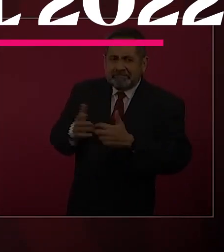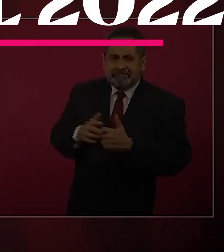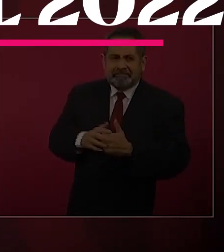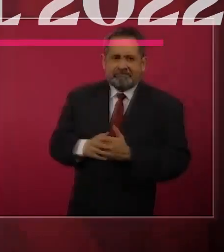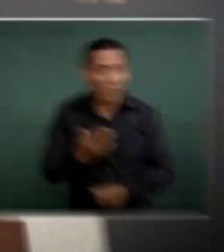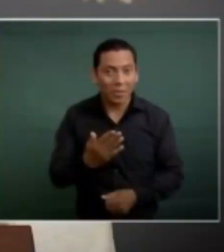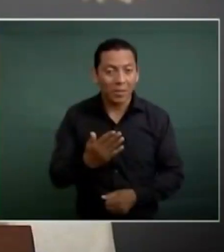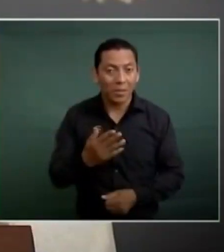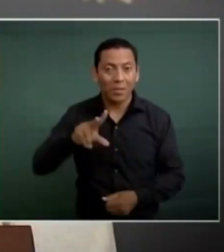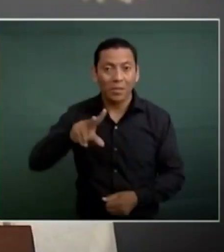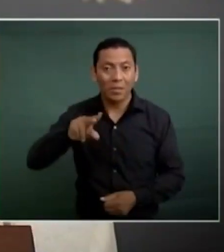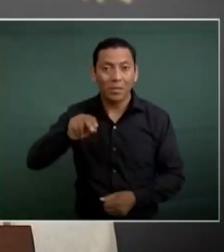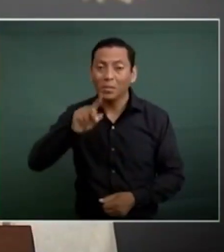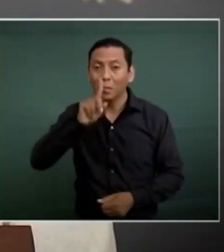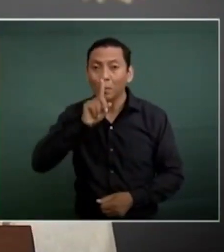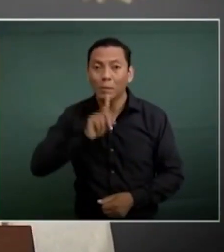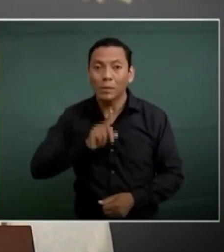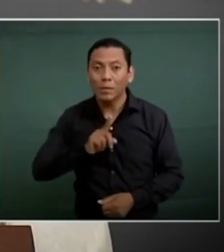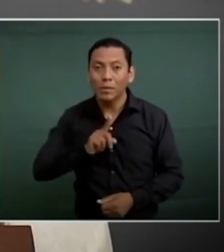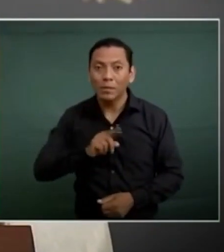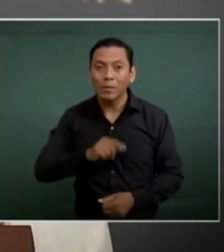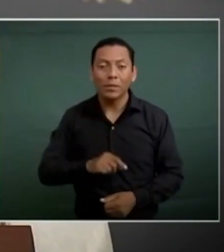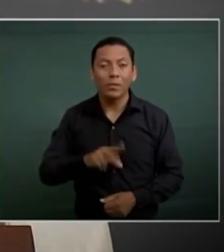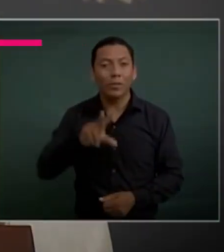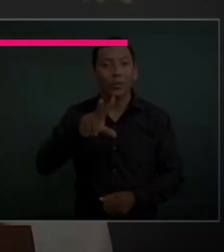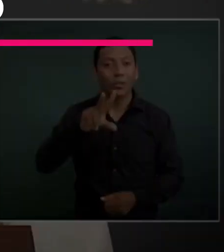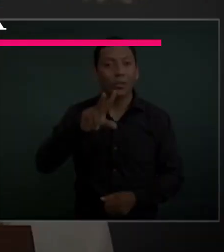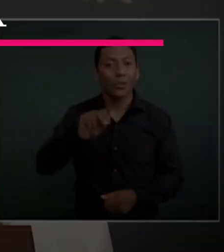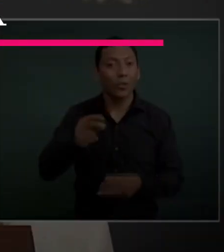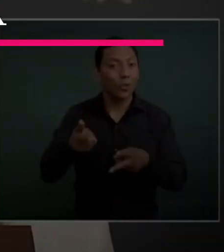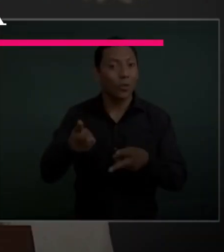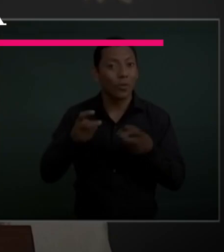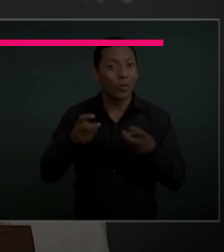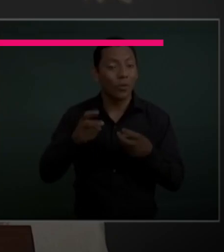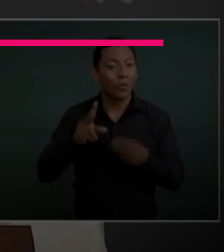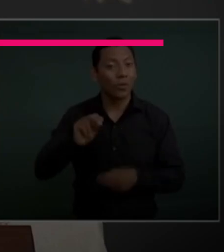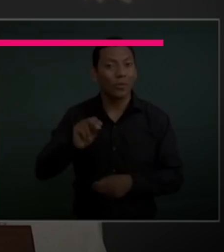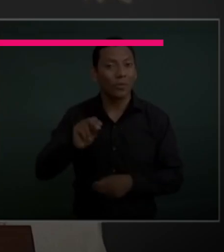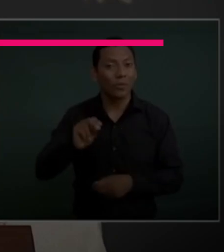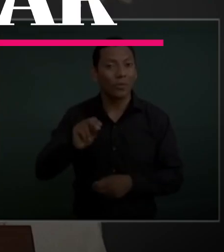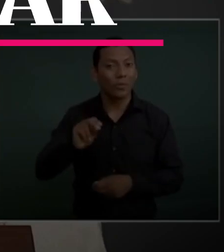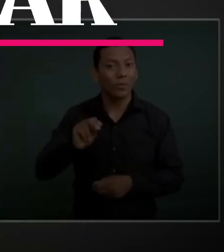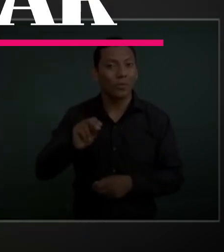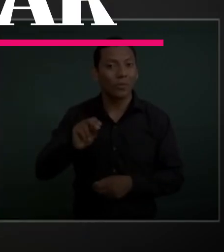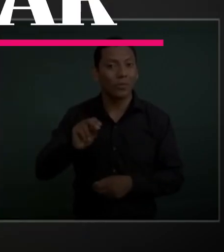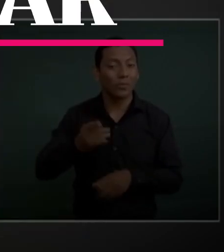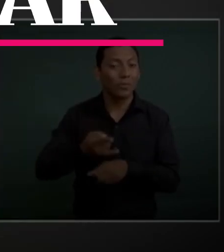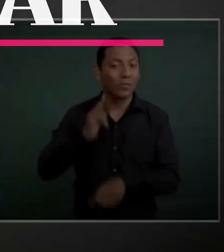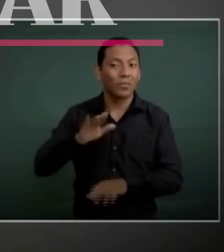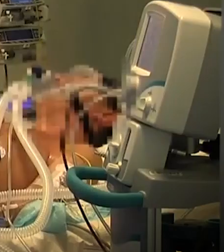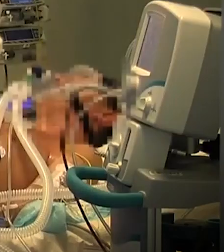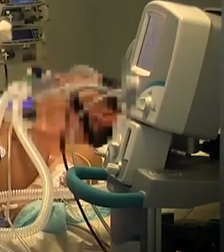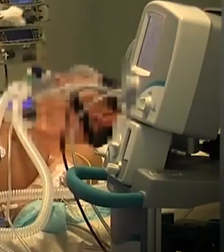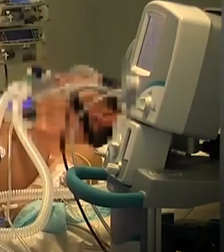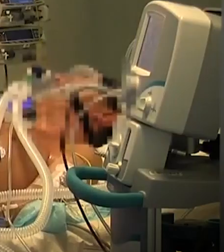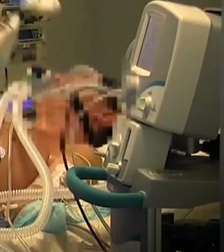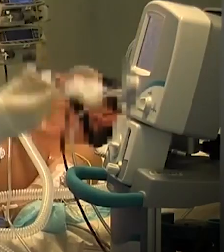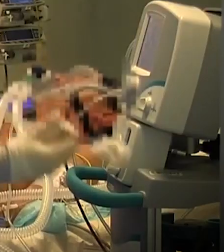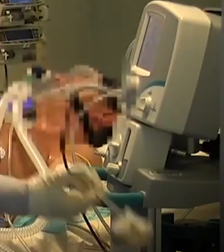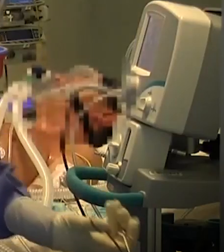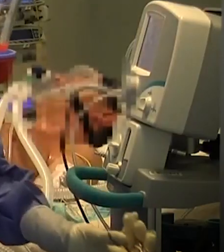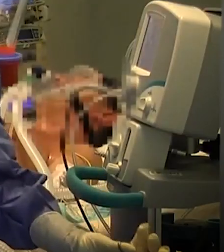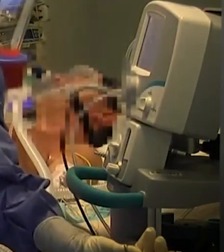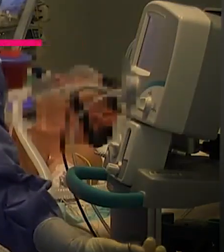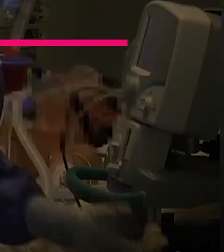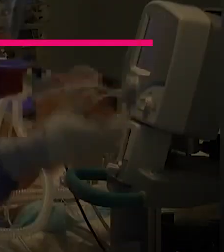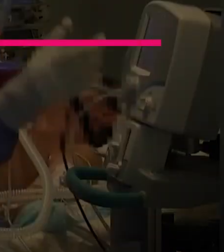2022. Está claro que la conseja presidencial de no mentir, no robar y no traicionar no ayudaba a evitar